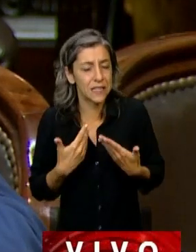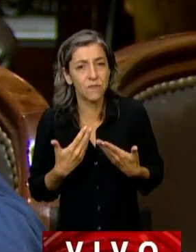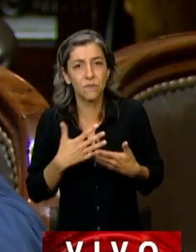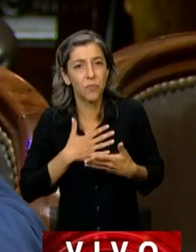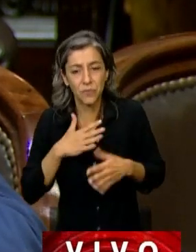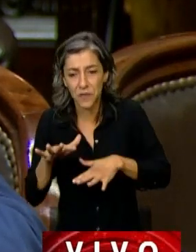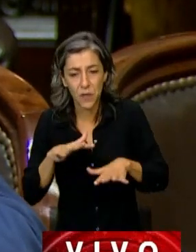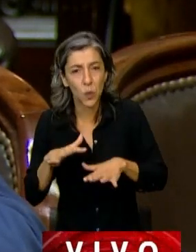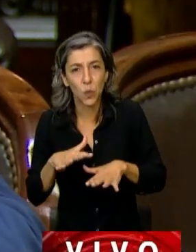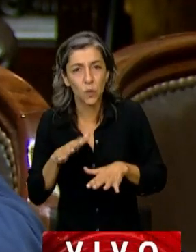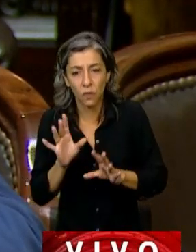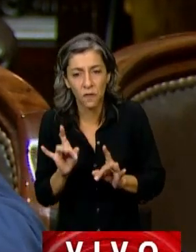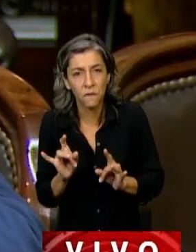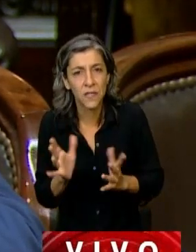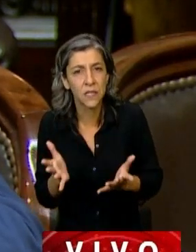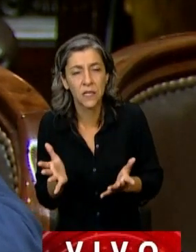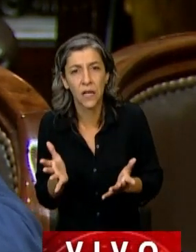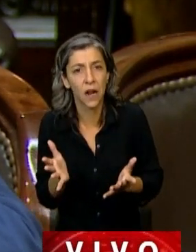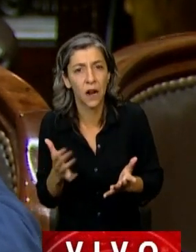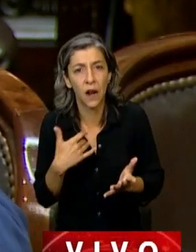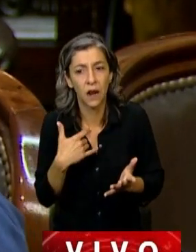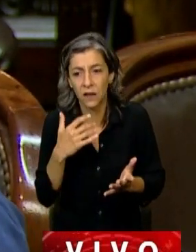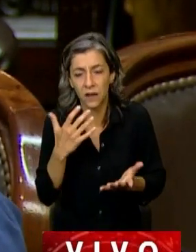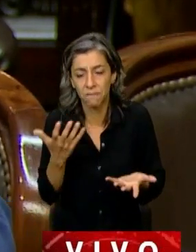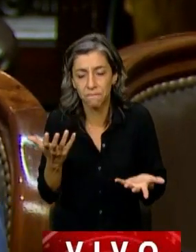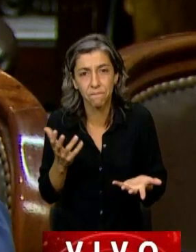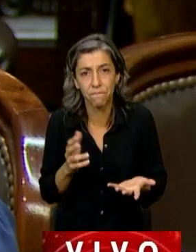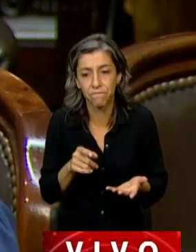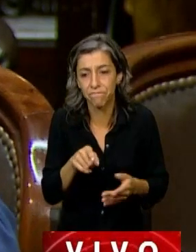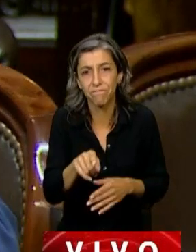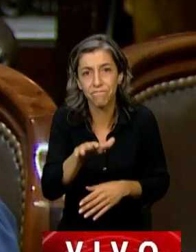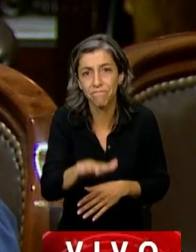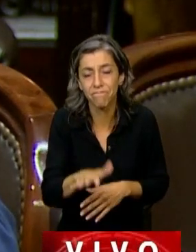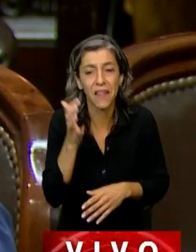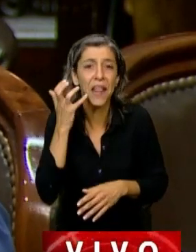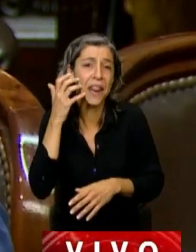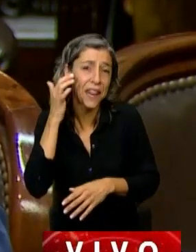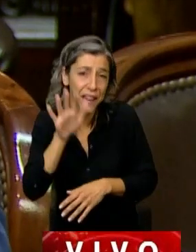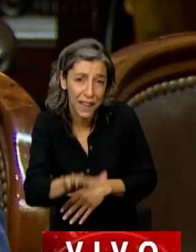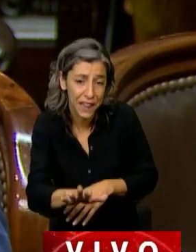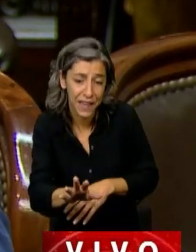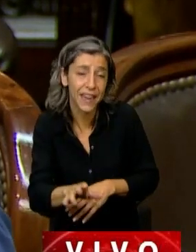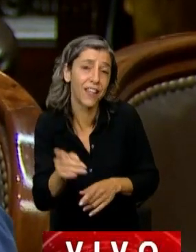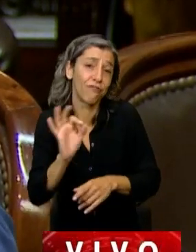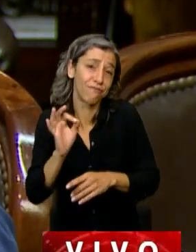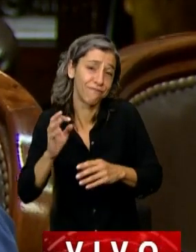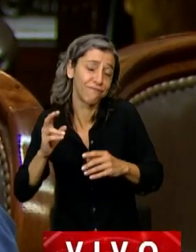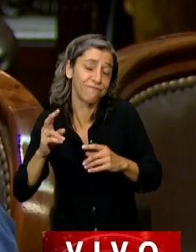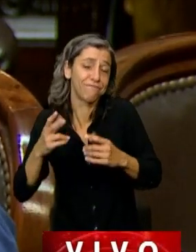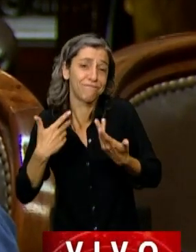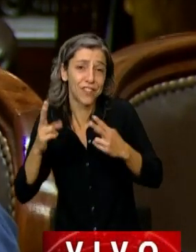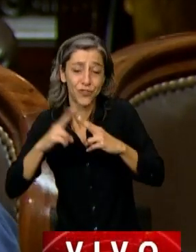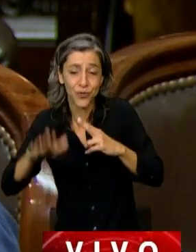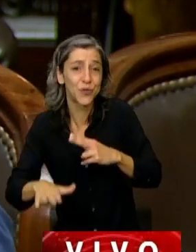difícil que estaban pasando por el asesinato de su nieto y su sobrino. Algo que a todos